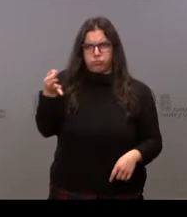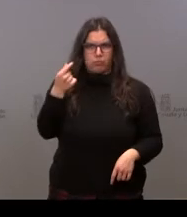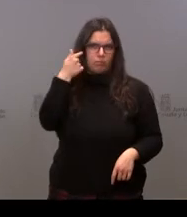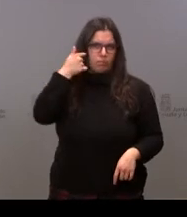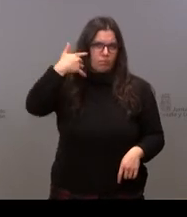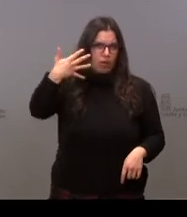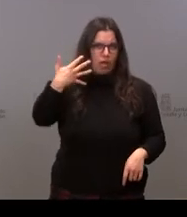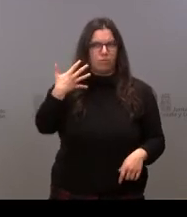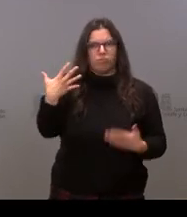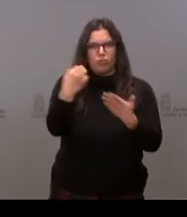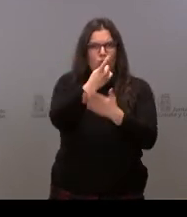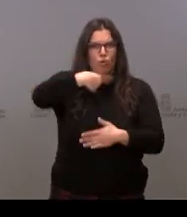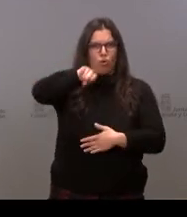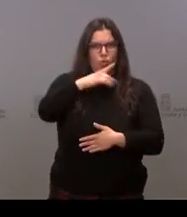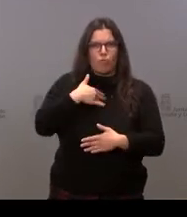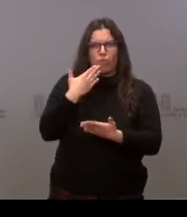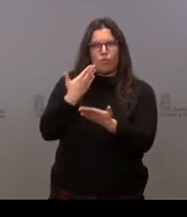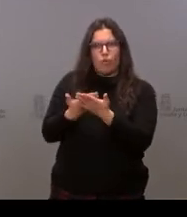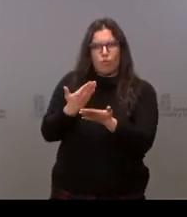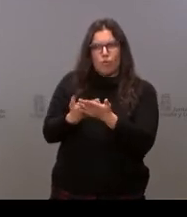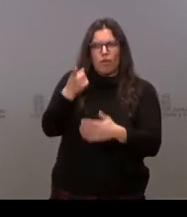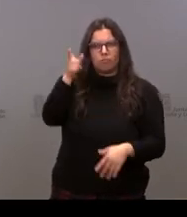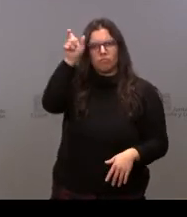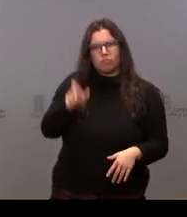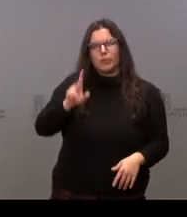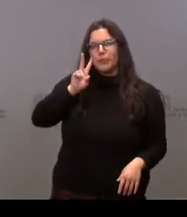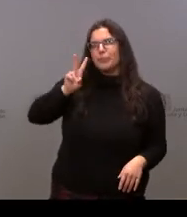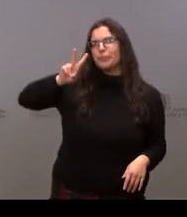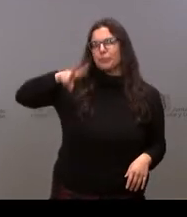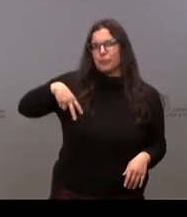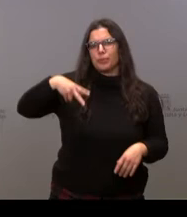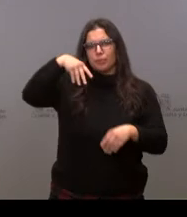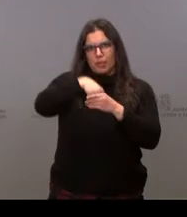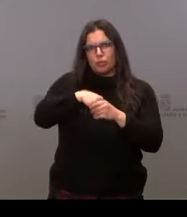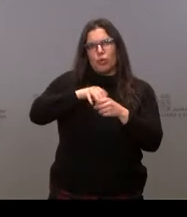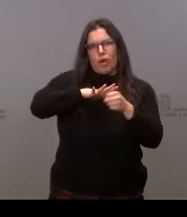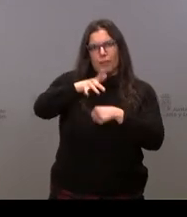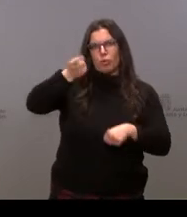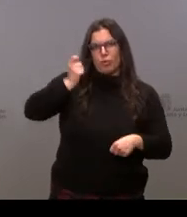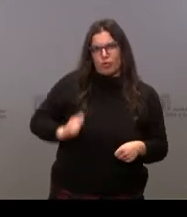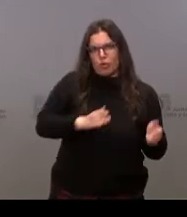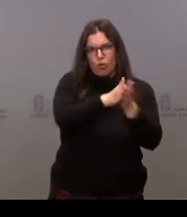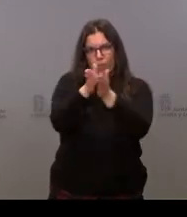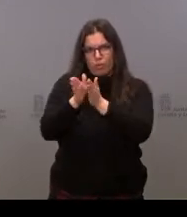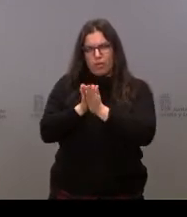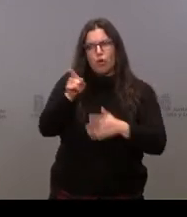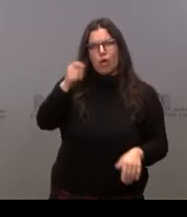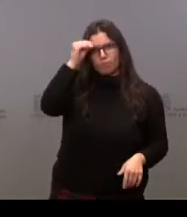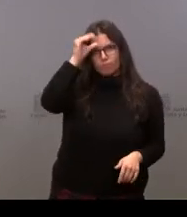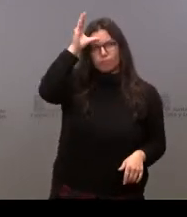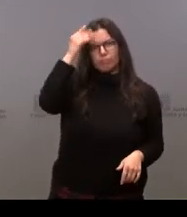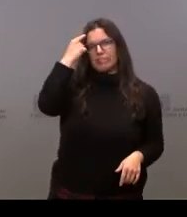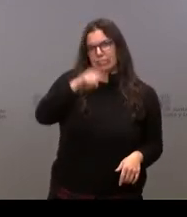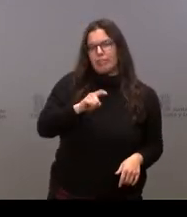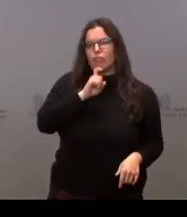puede comprobar y con un reconocimiento grande en la profesión tiene conocimiento de la atención